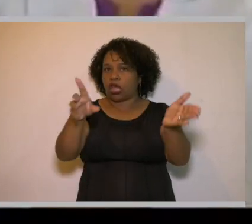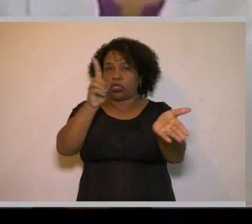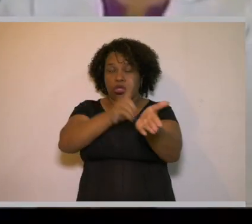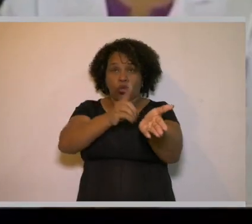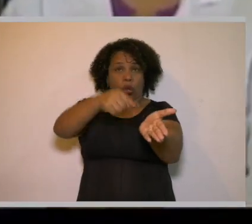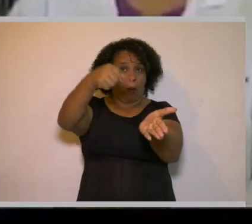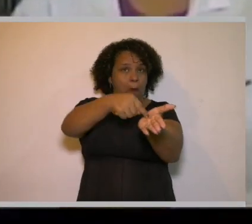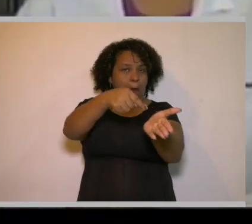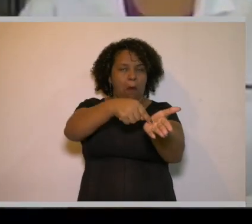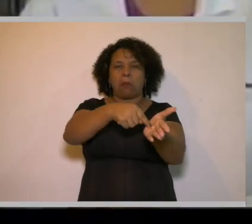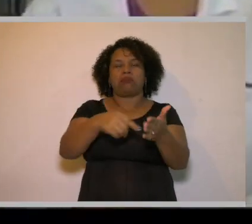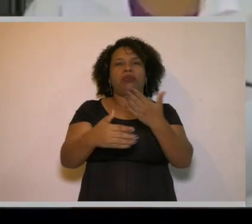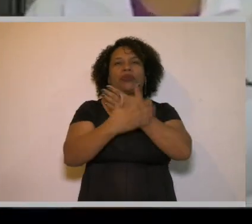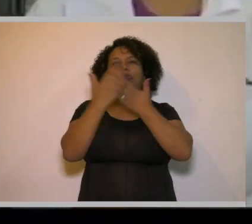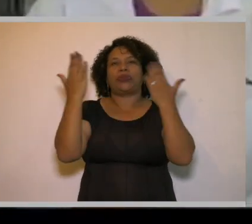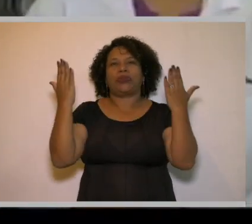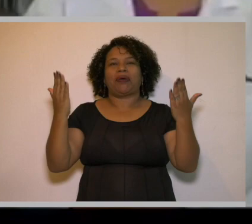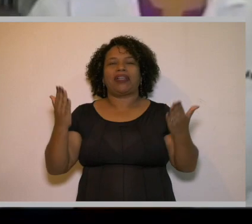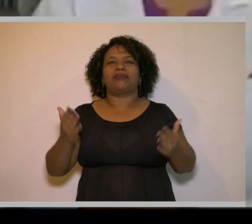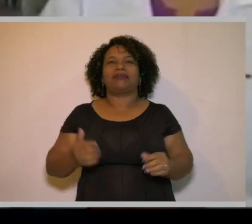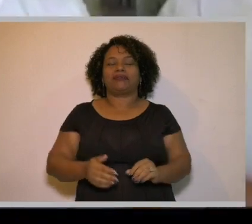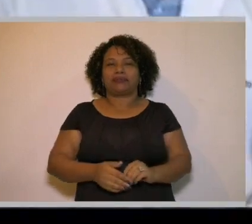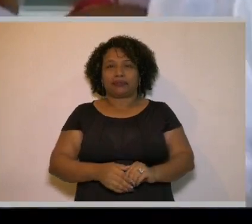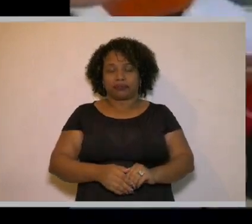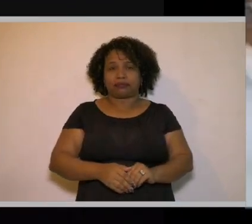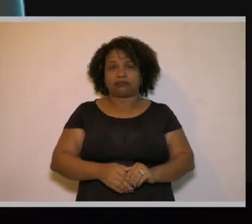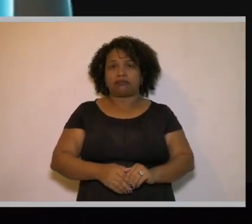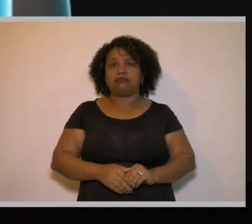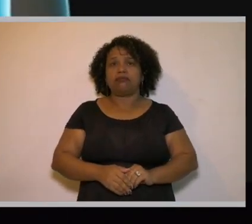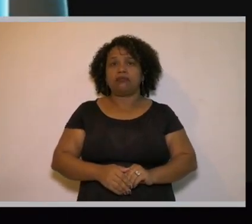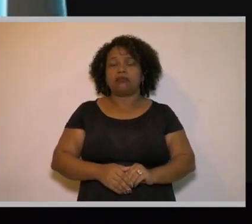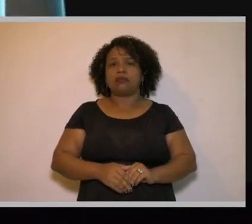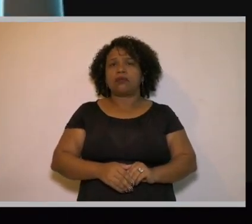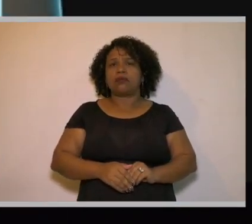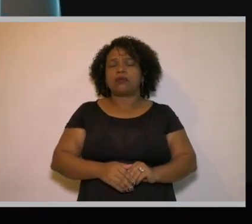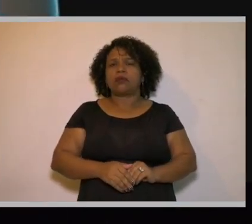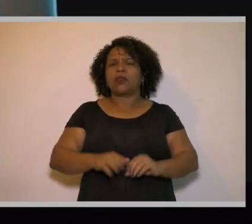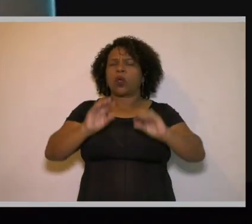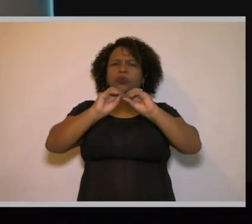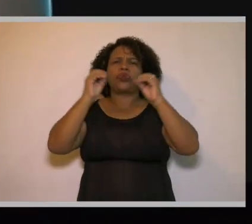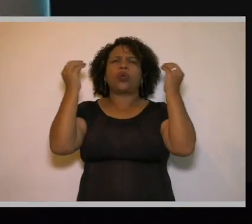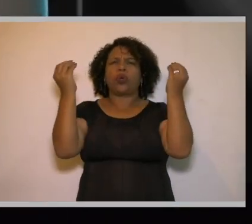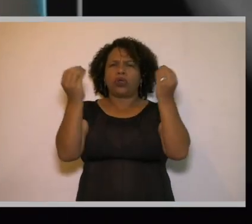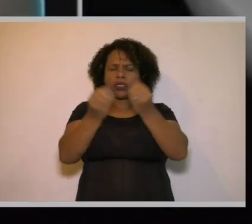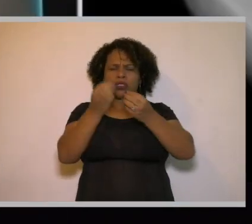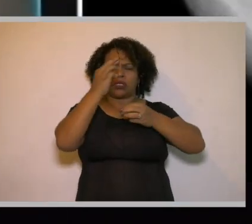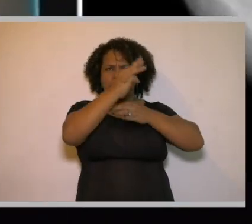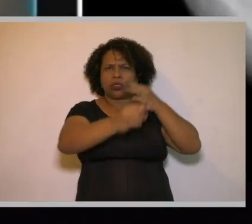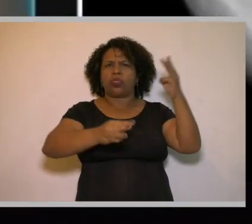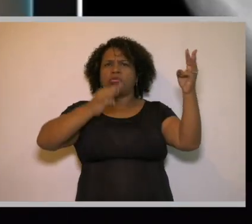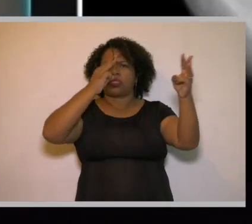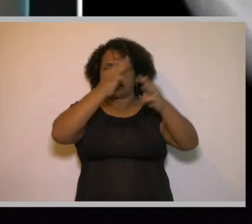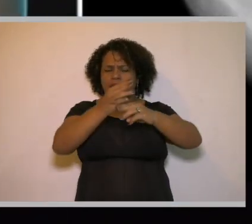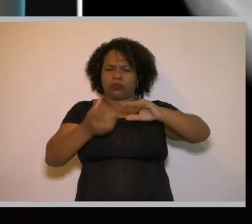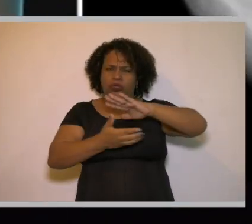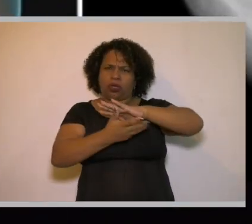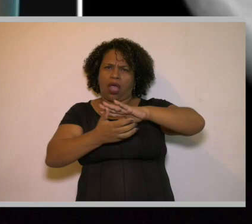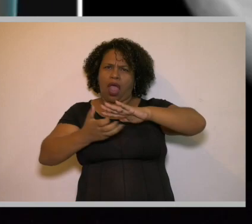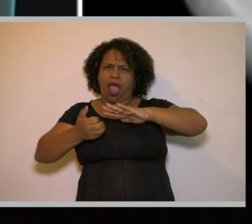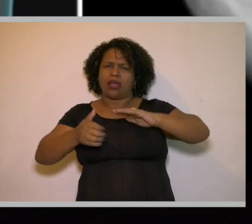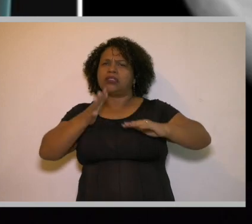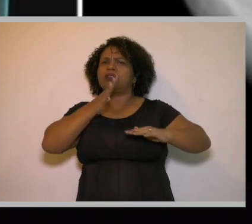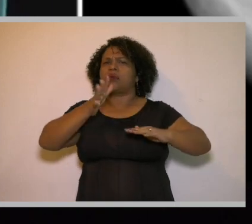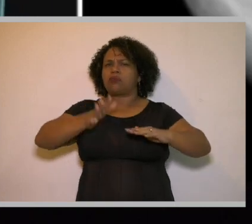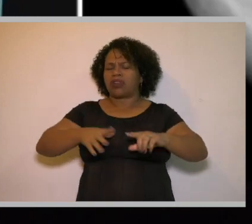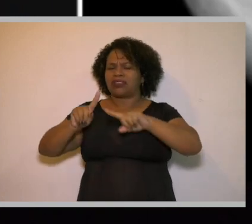sin deuda con los médicos residentes de primer año. La Unión Latinoamericana contra el Cáncer de la Mujer y otros 20 grupos